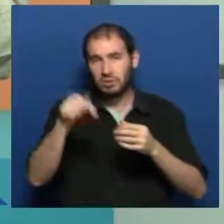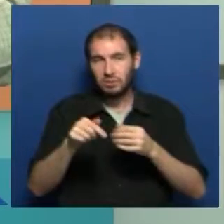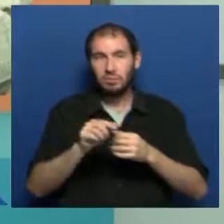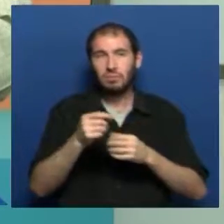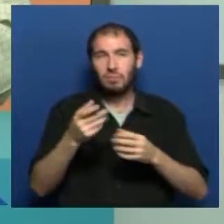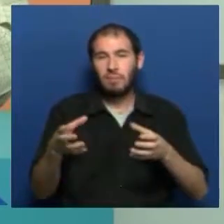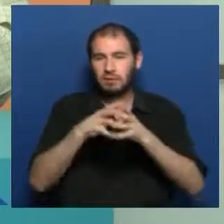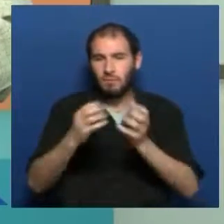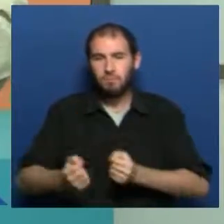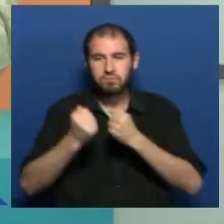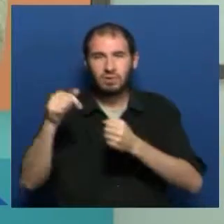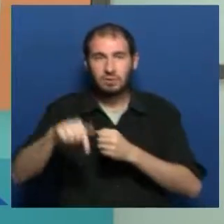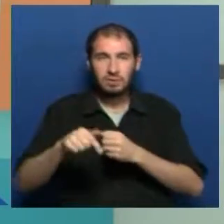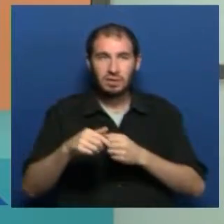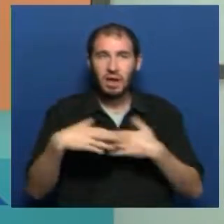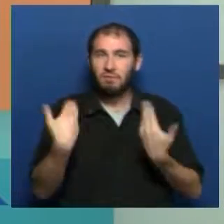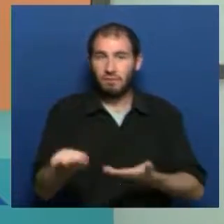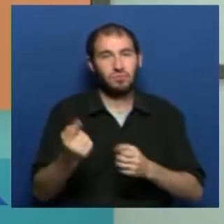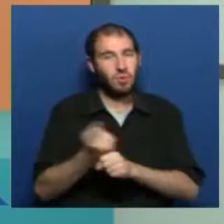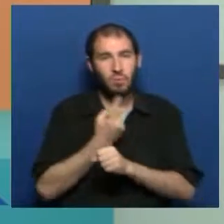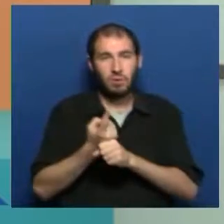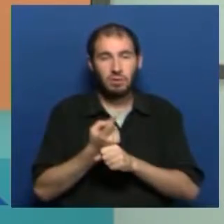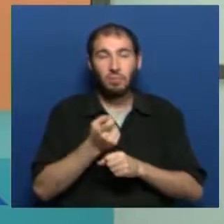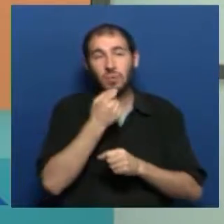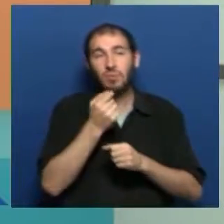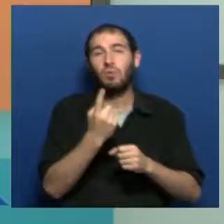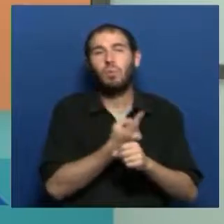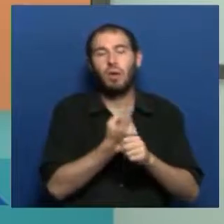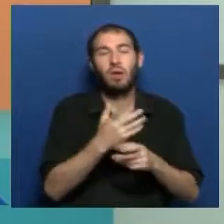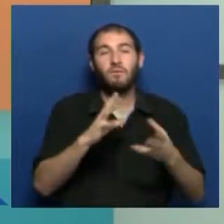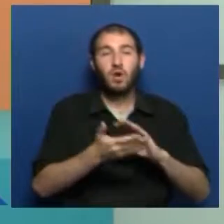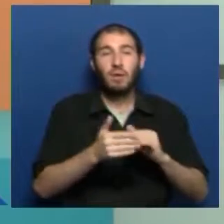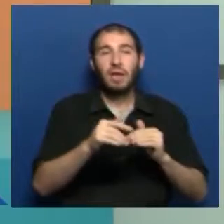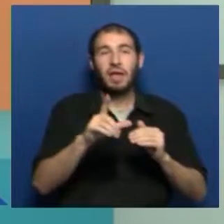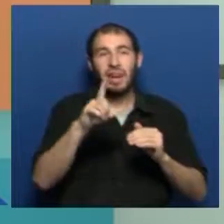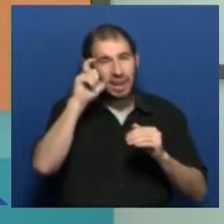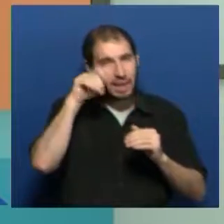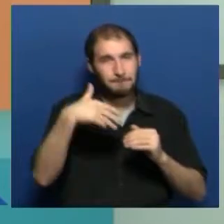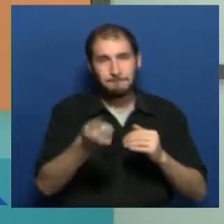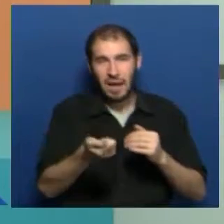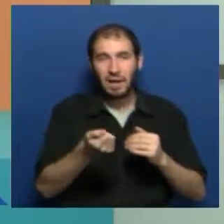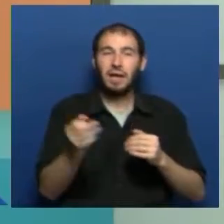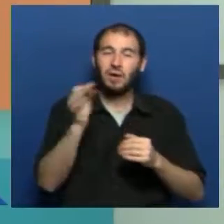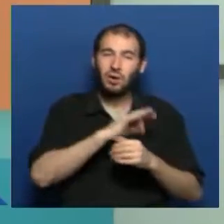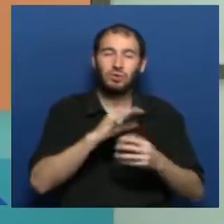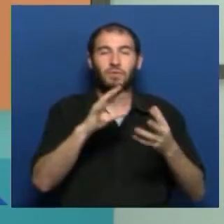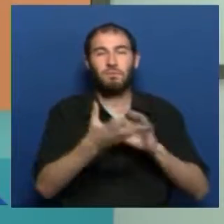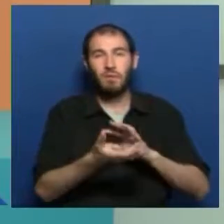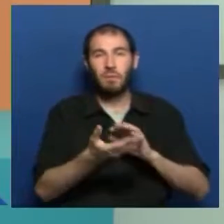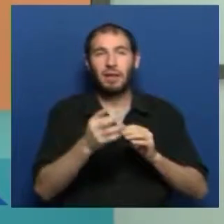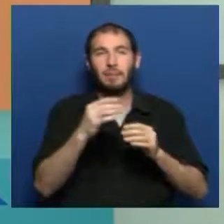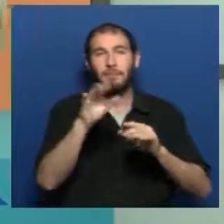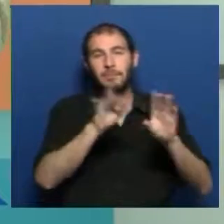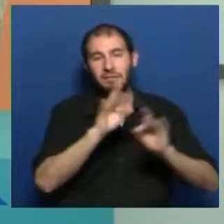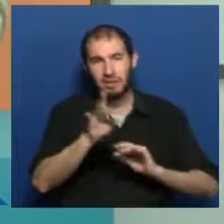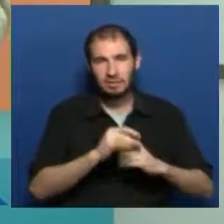como institución no le es favorable. Como no le fue favorable el sistema de lema, como no le fue favorable el sistema de